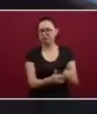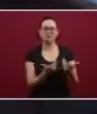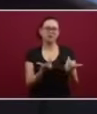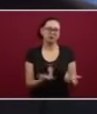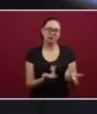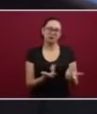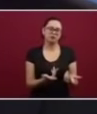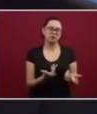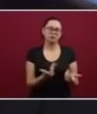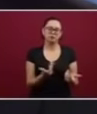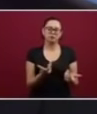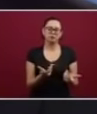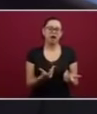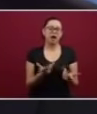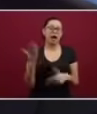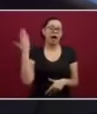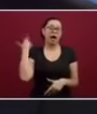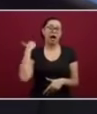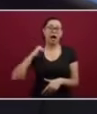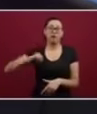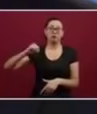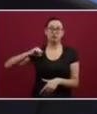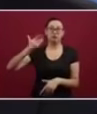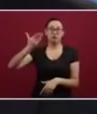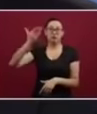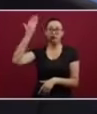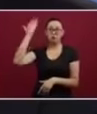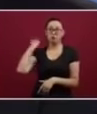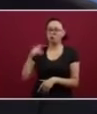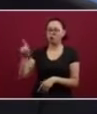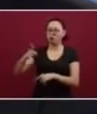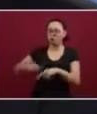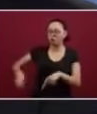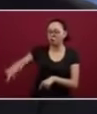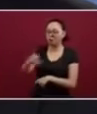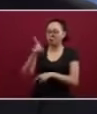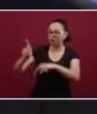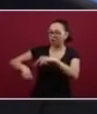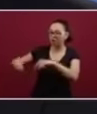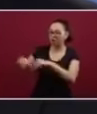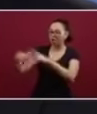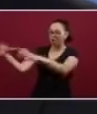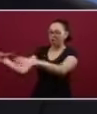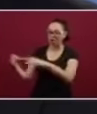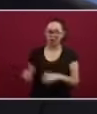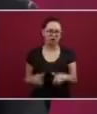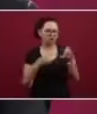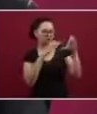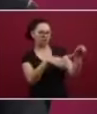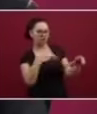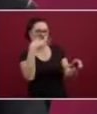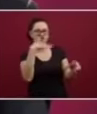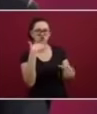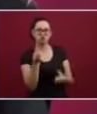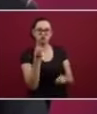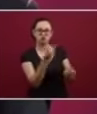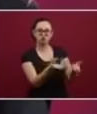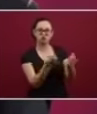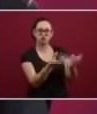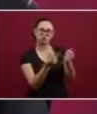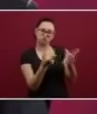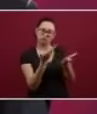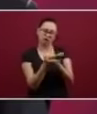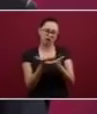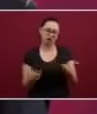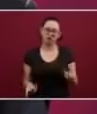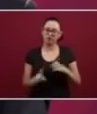lotes. ¿De qué se compone? Tenemos 32 vehículos, 22 camionetas, tenemos 24 blindadas,